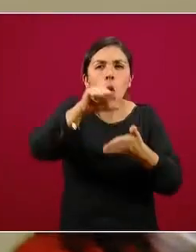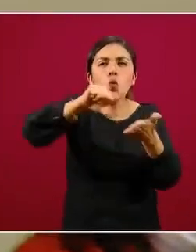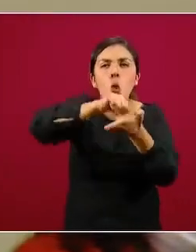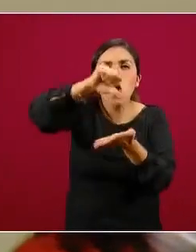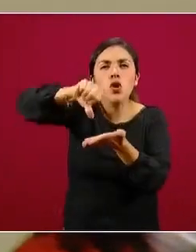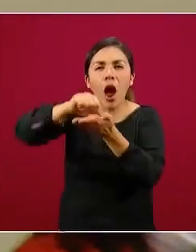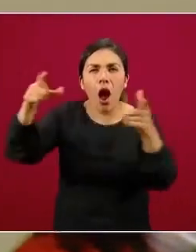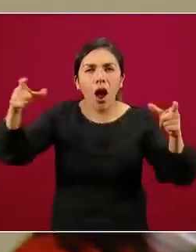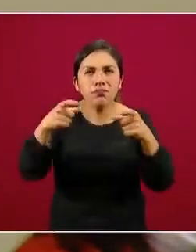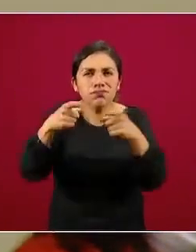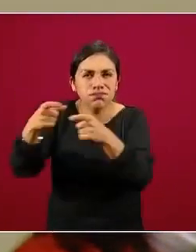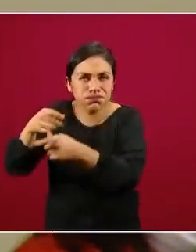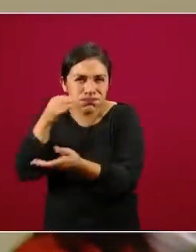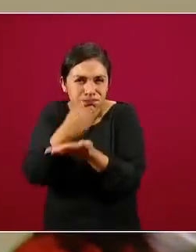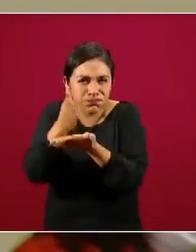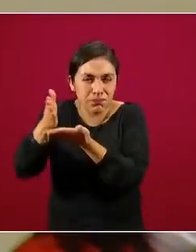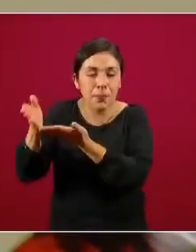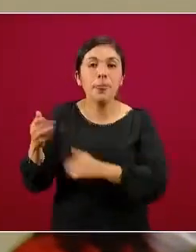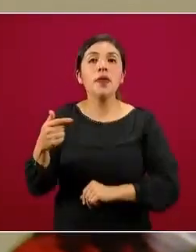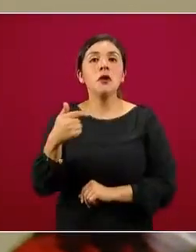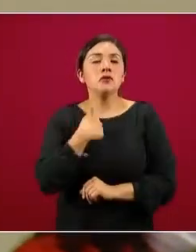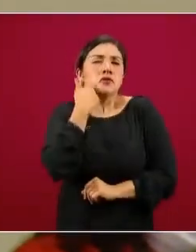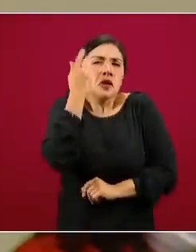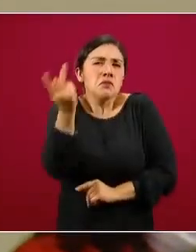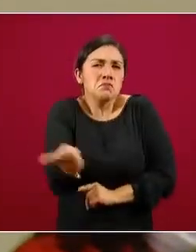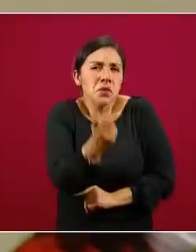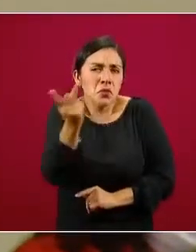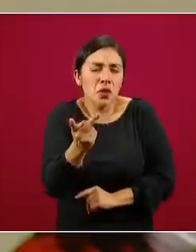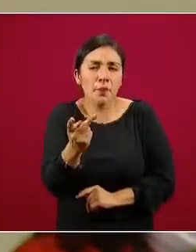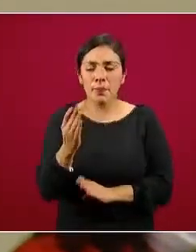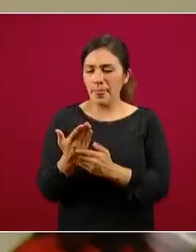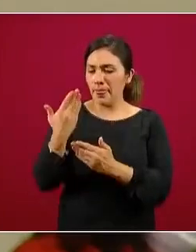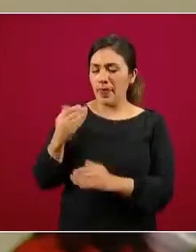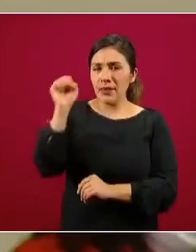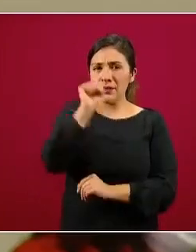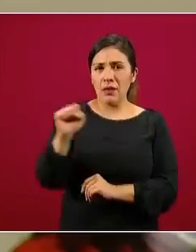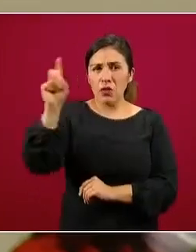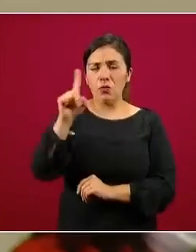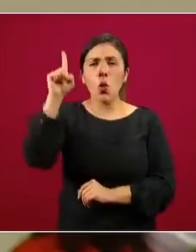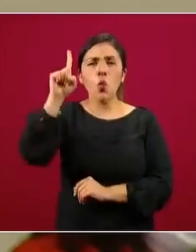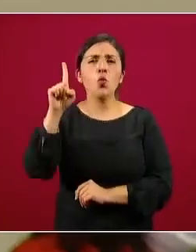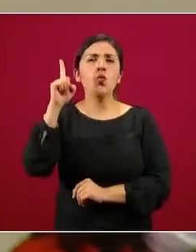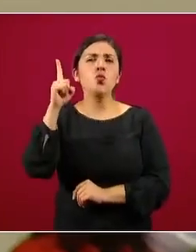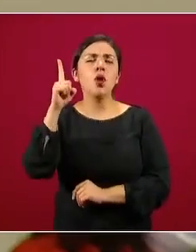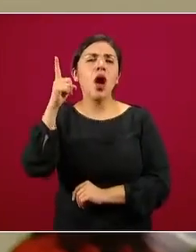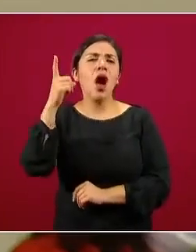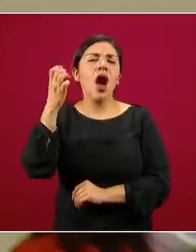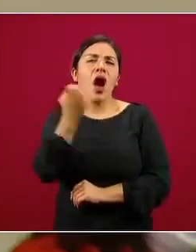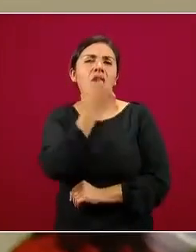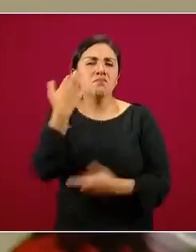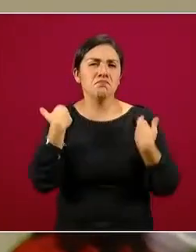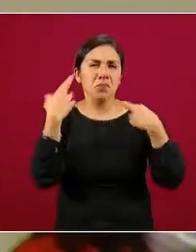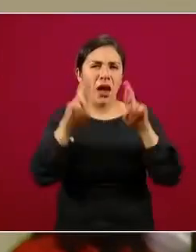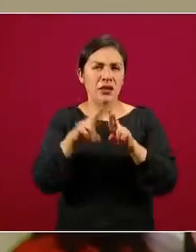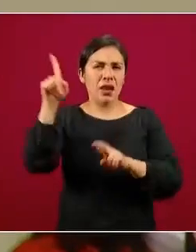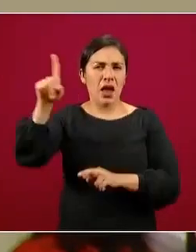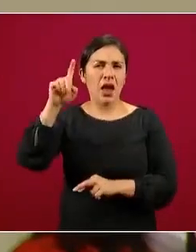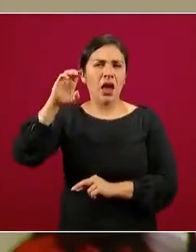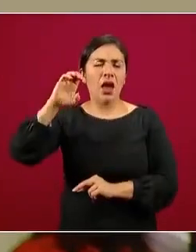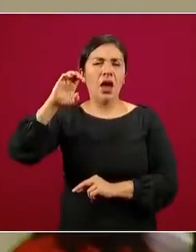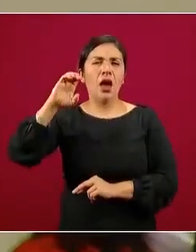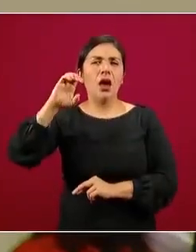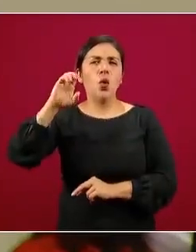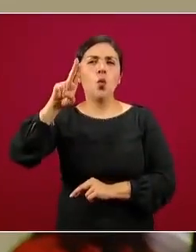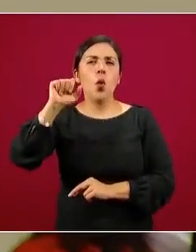colonia y yo lo que quisiera preguntar ya el fin de semana una académica de la sociedad toda la nación de méxico me compartió esta